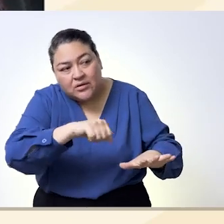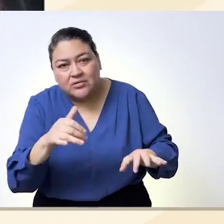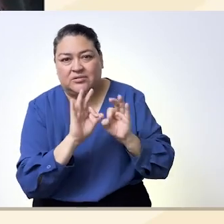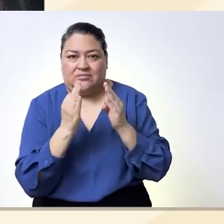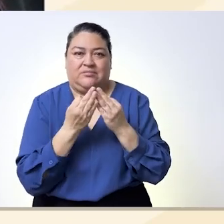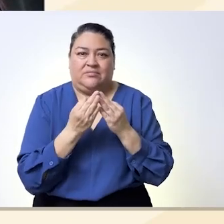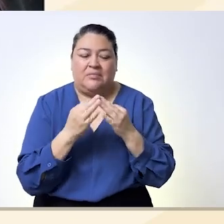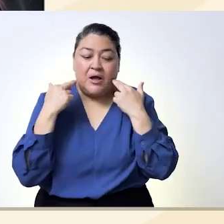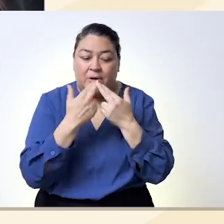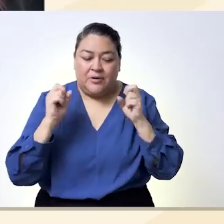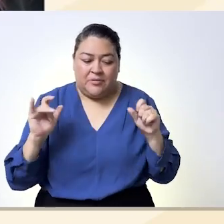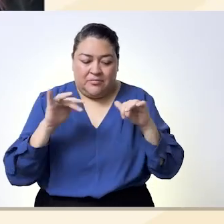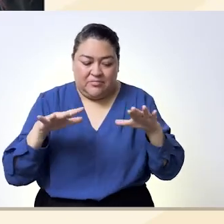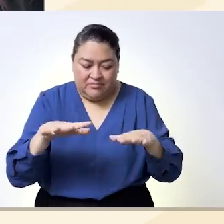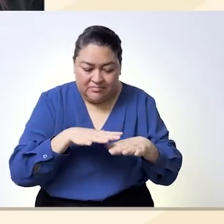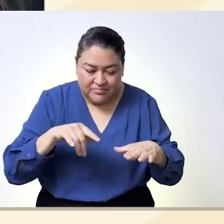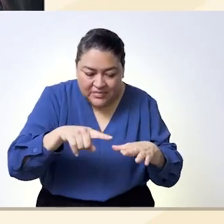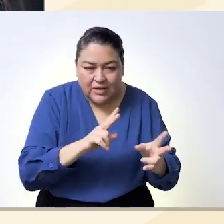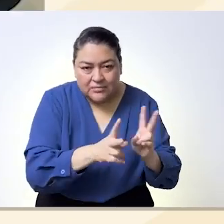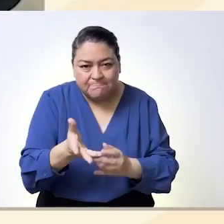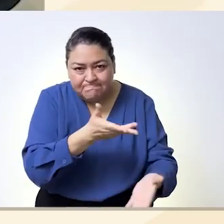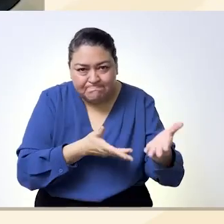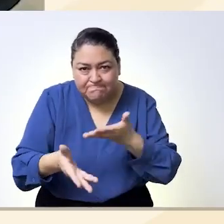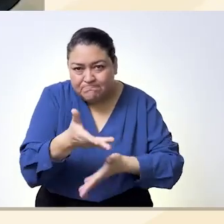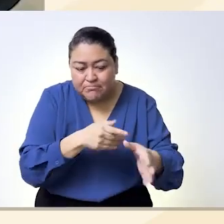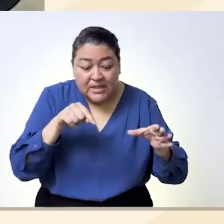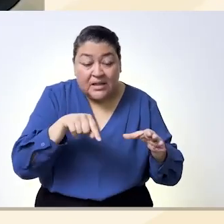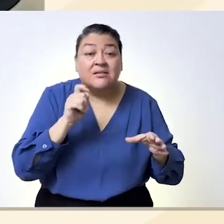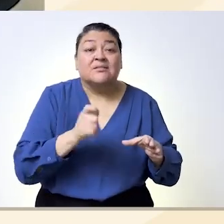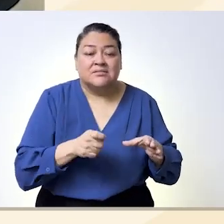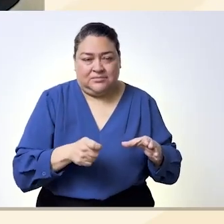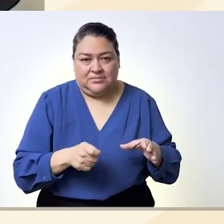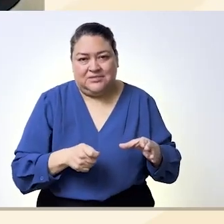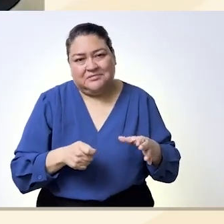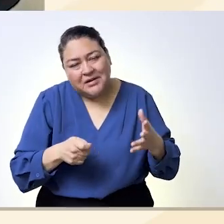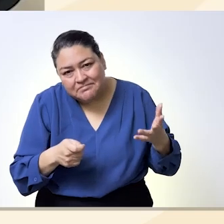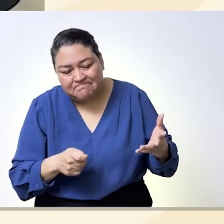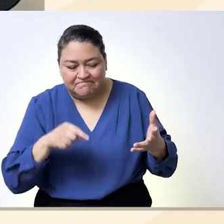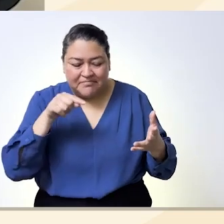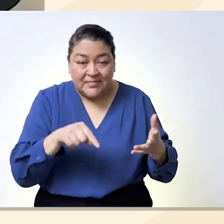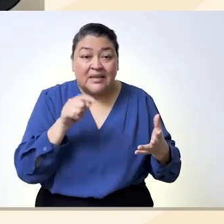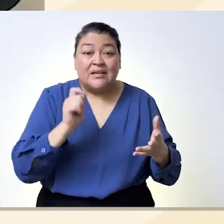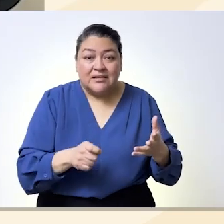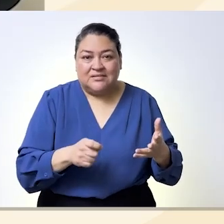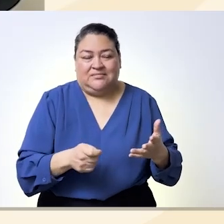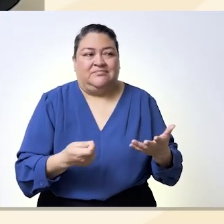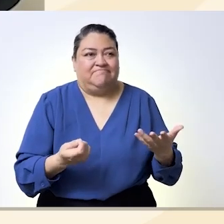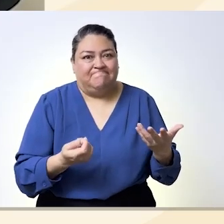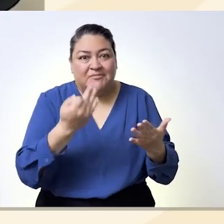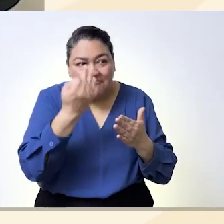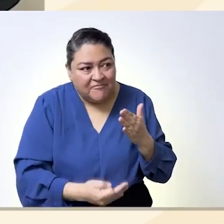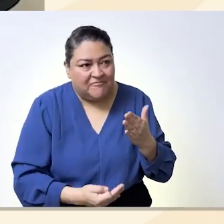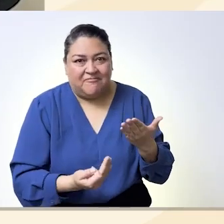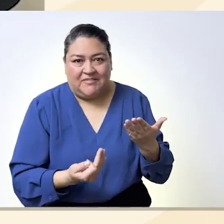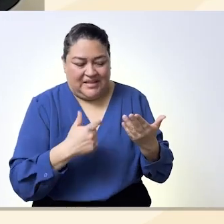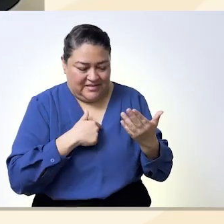que apostamos, ¿no? A la falta de un sistema grande que vaya a tratarnos desde ese paradigma de